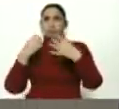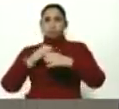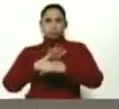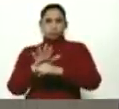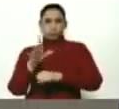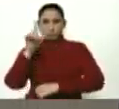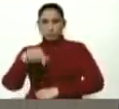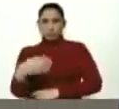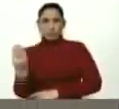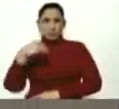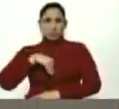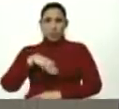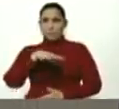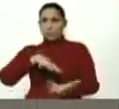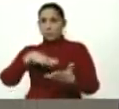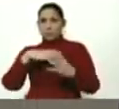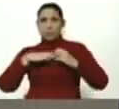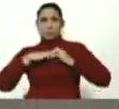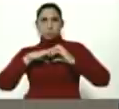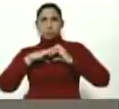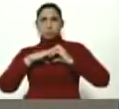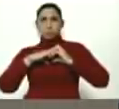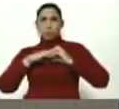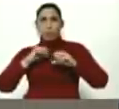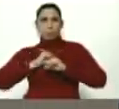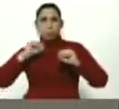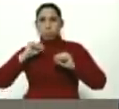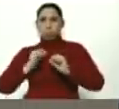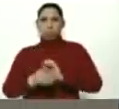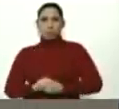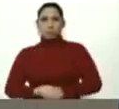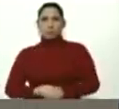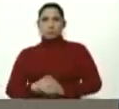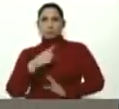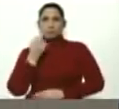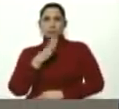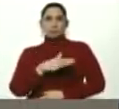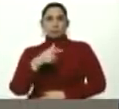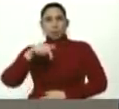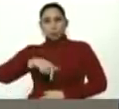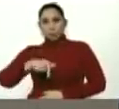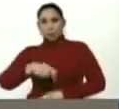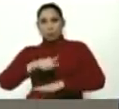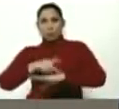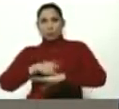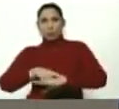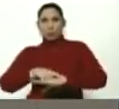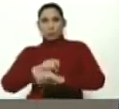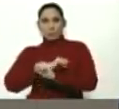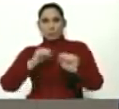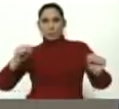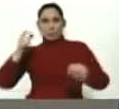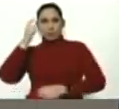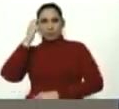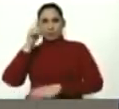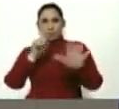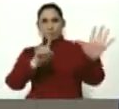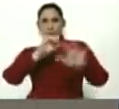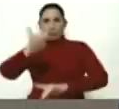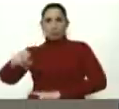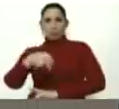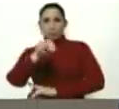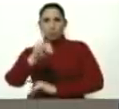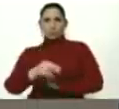agregado a eso el problema cardíaco que tenía, lamentablemente falleció en horas de la mañana de este día 6 de